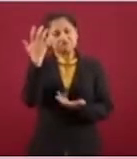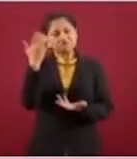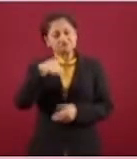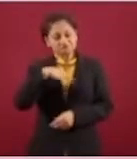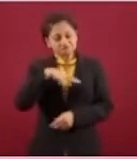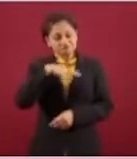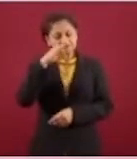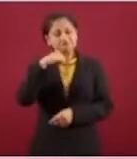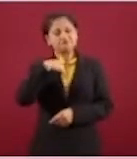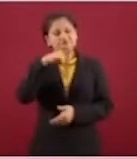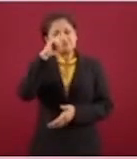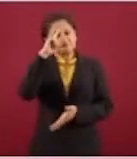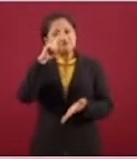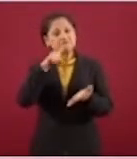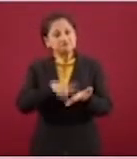transitoria